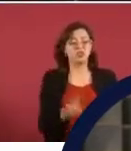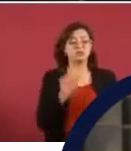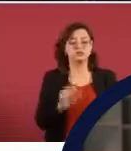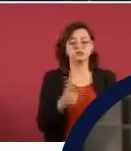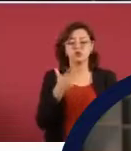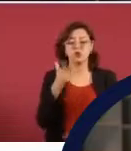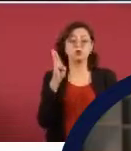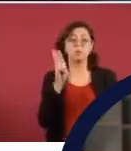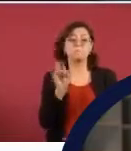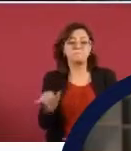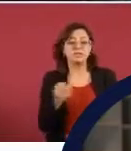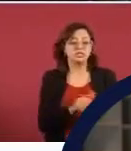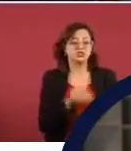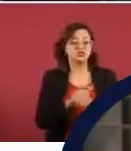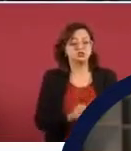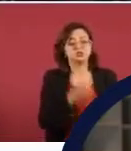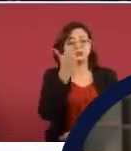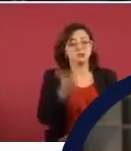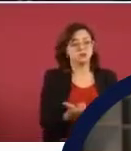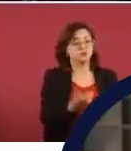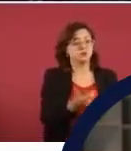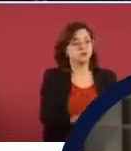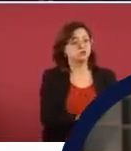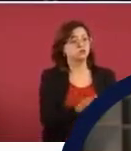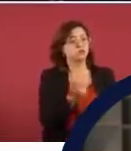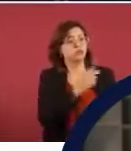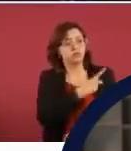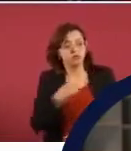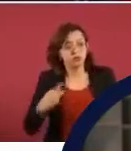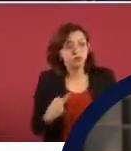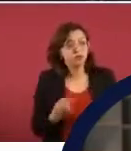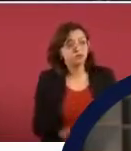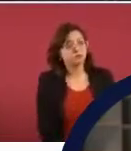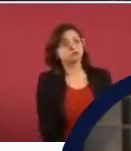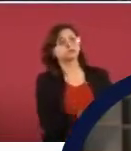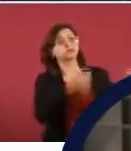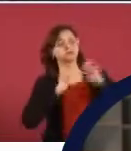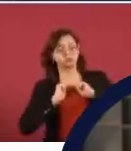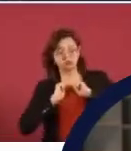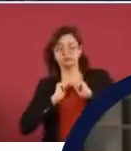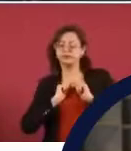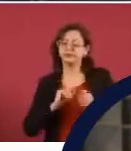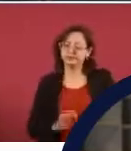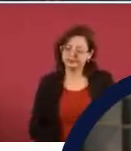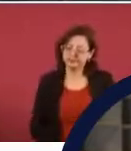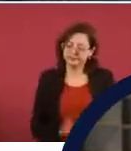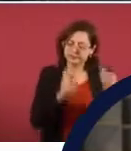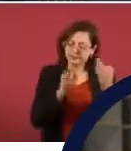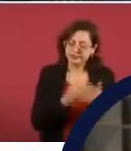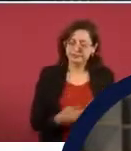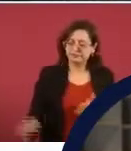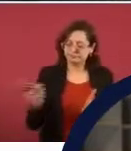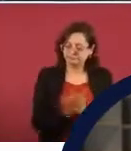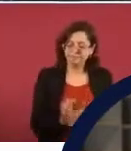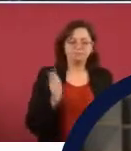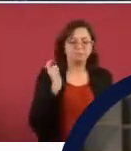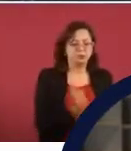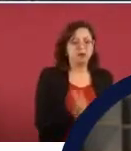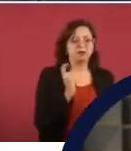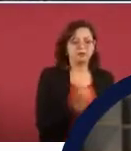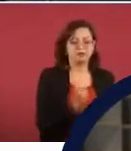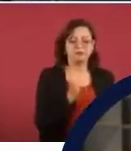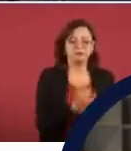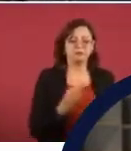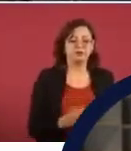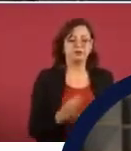lo que están demandando, independientemente de que sean demandas legítimas o no, no se construye Estado de Derecho cuando esas demandas